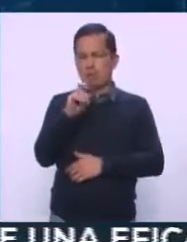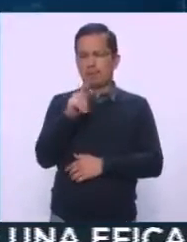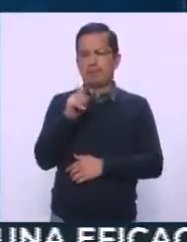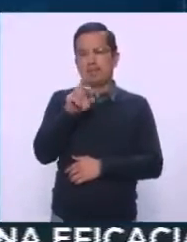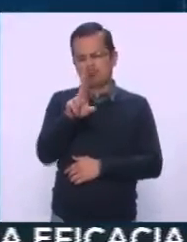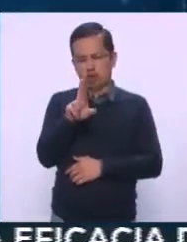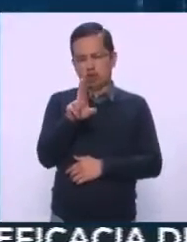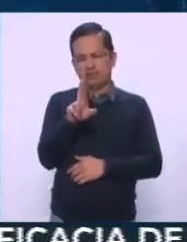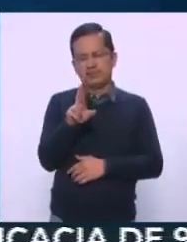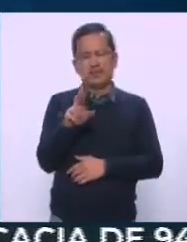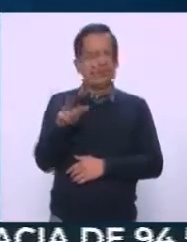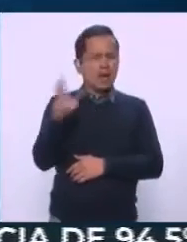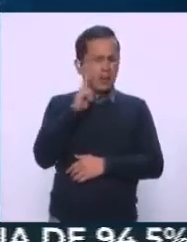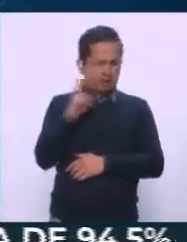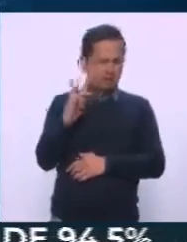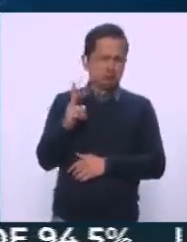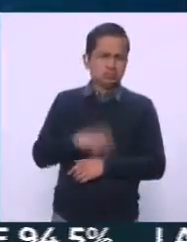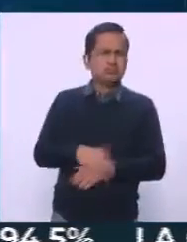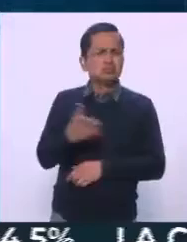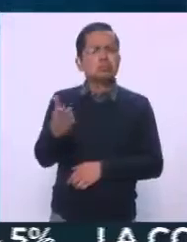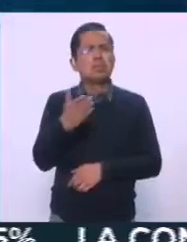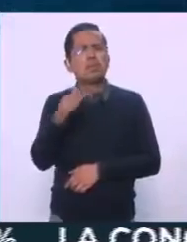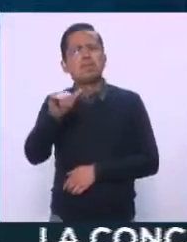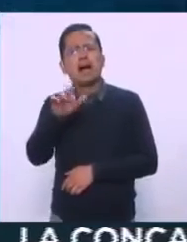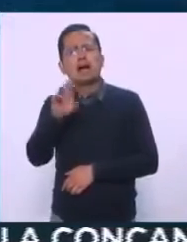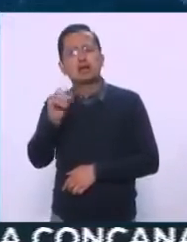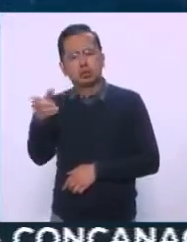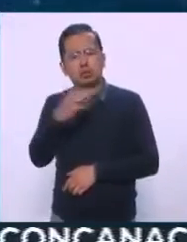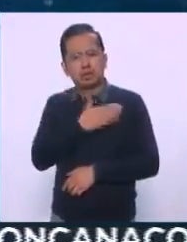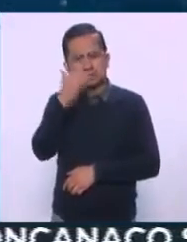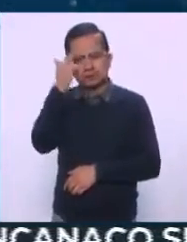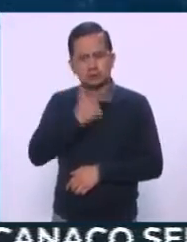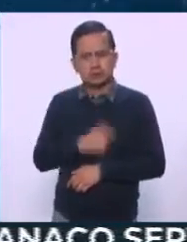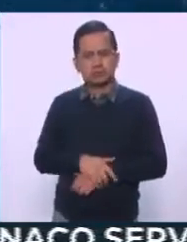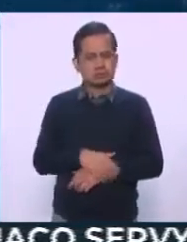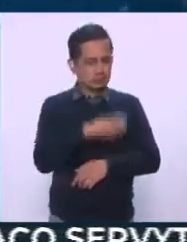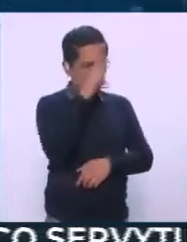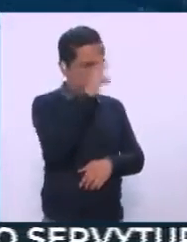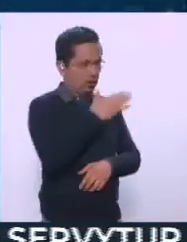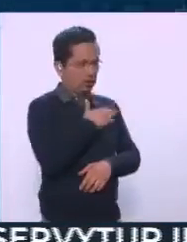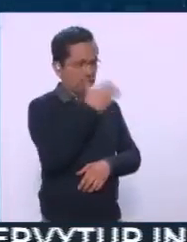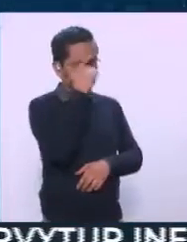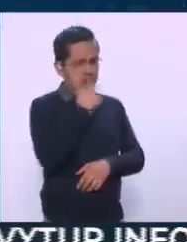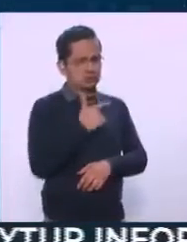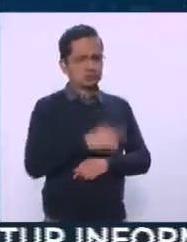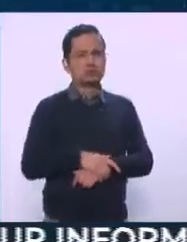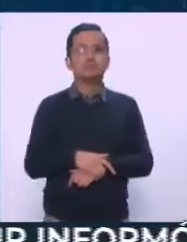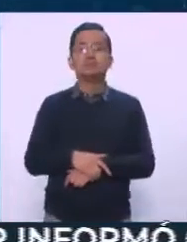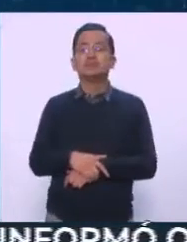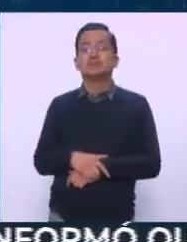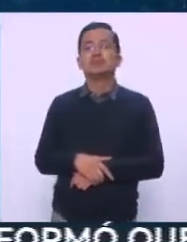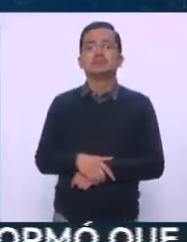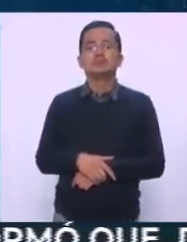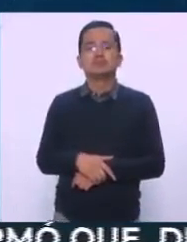cualquier momento se nos unirá. Muy buenas noches, Mario. Buenas noches, ¿qué tal? ¿Cómo están? Bien, pues